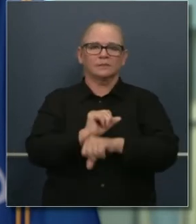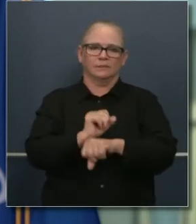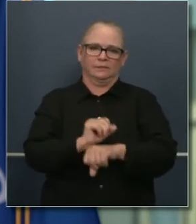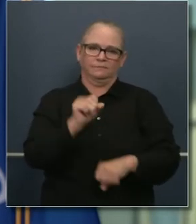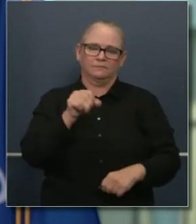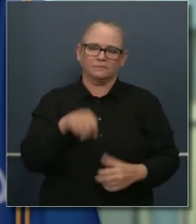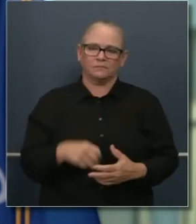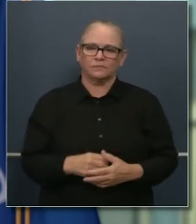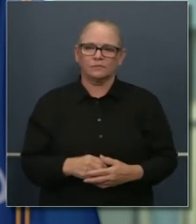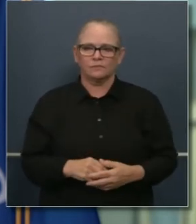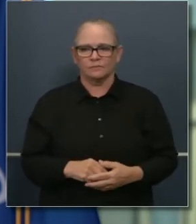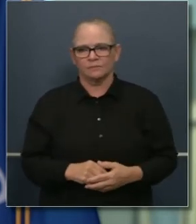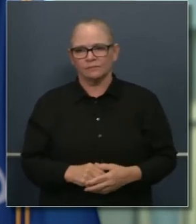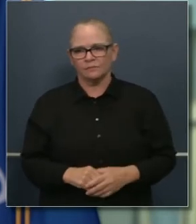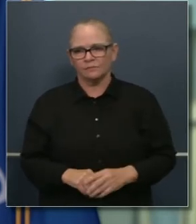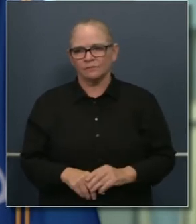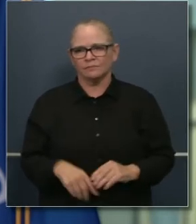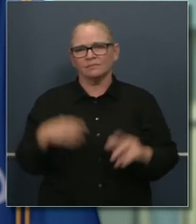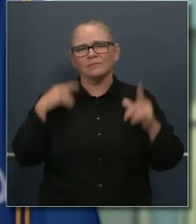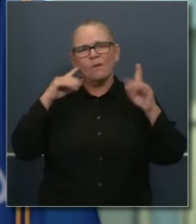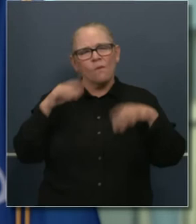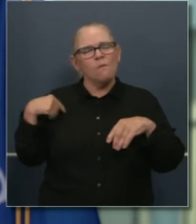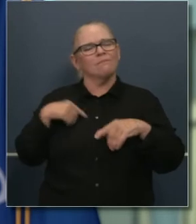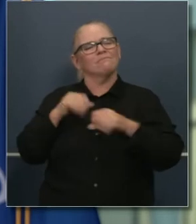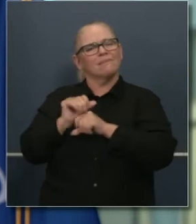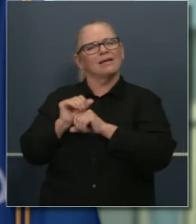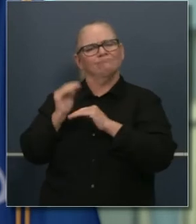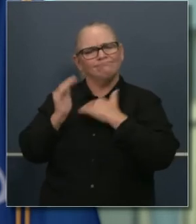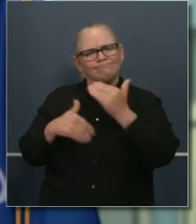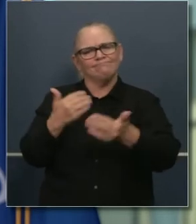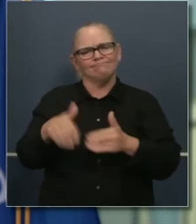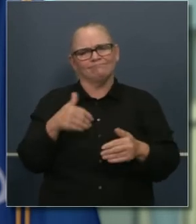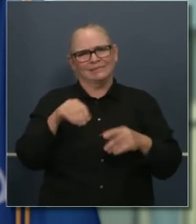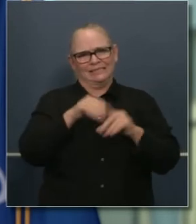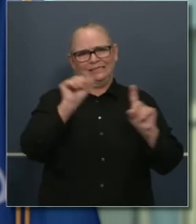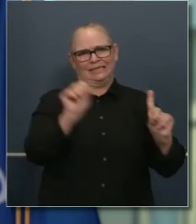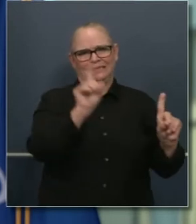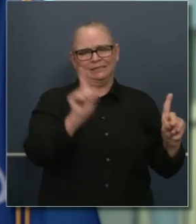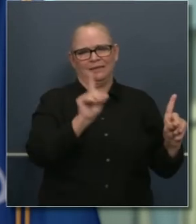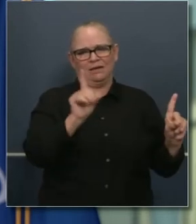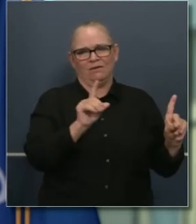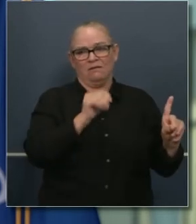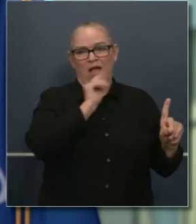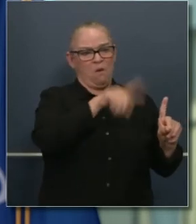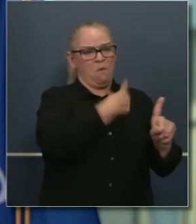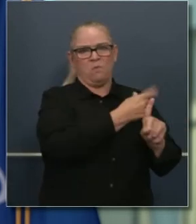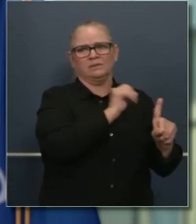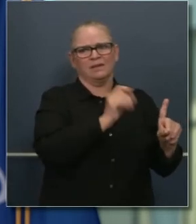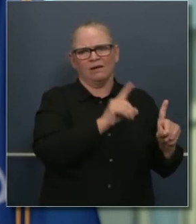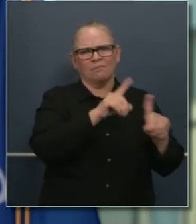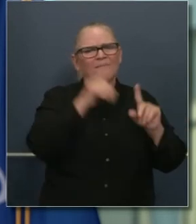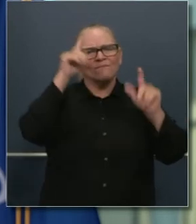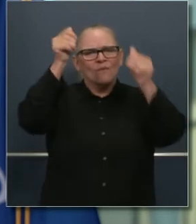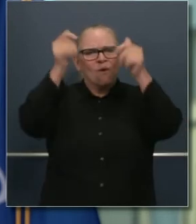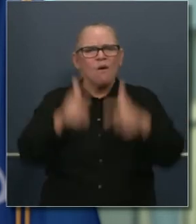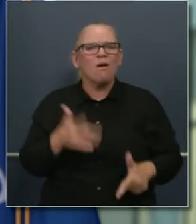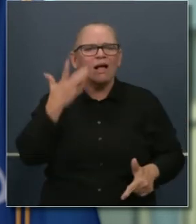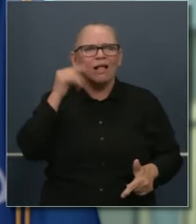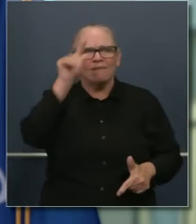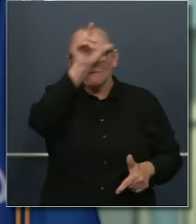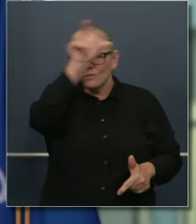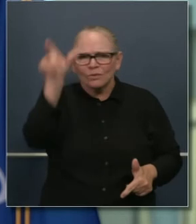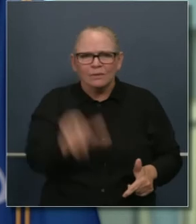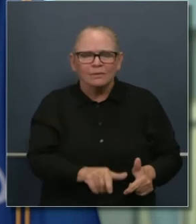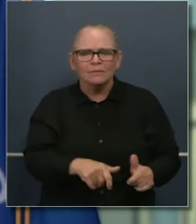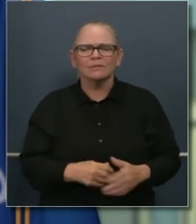espero que podamos hacer progreso no solamente en san diego pero a través del estado de seguir mitigando la transmisión y